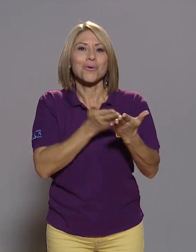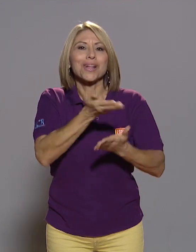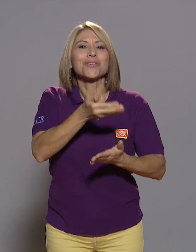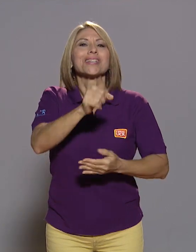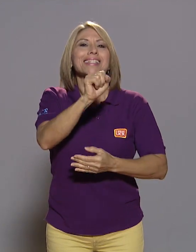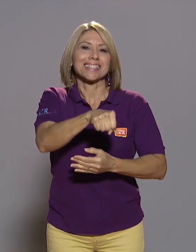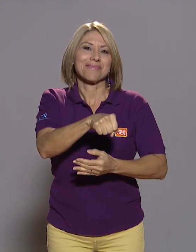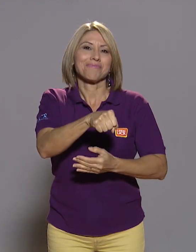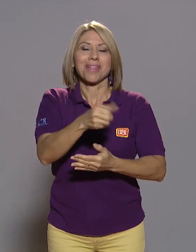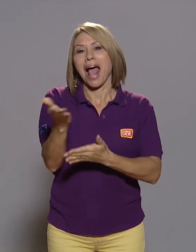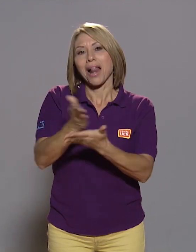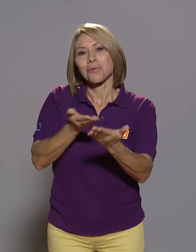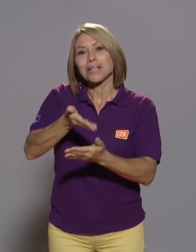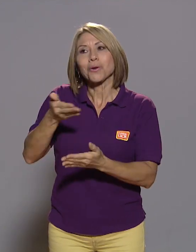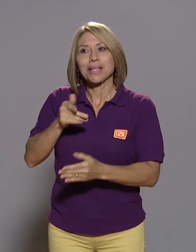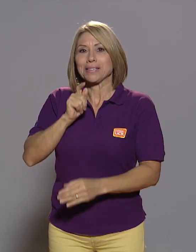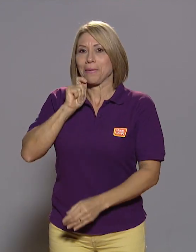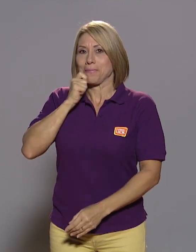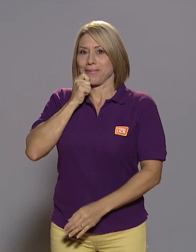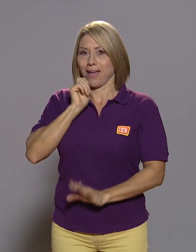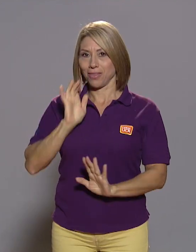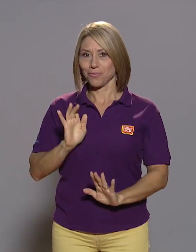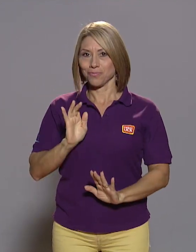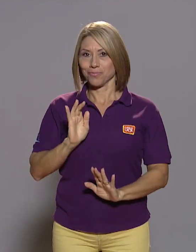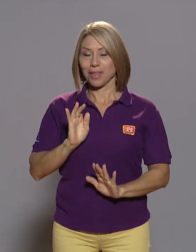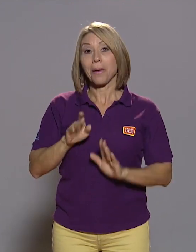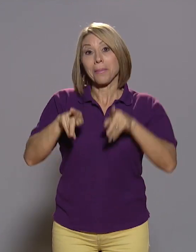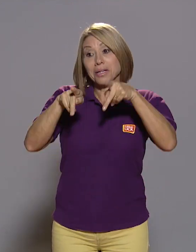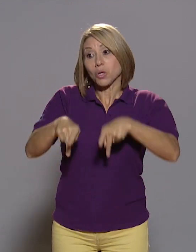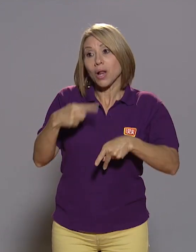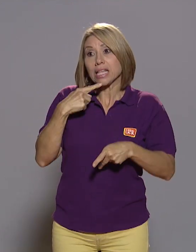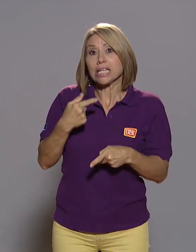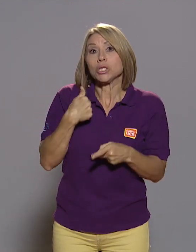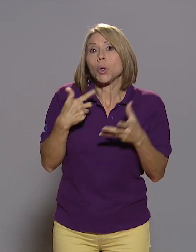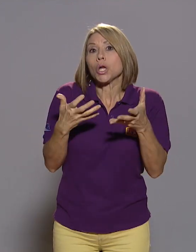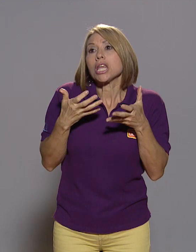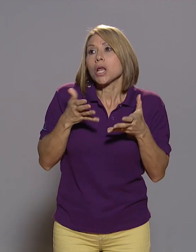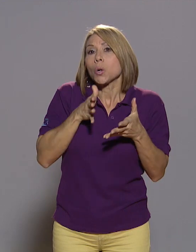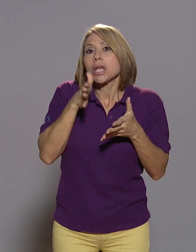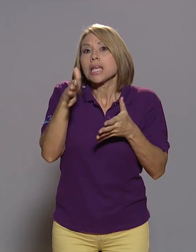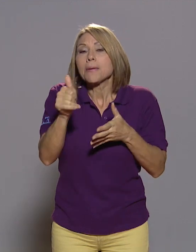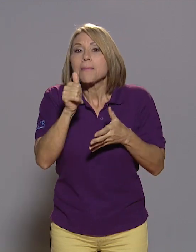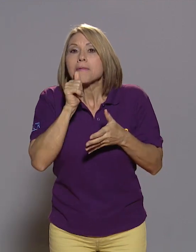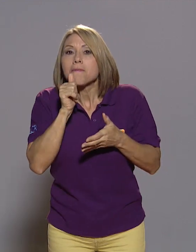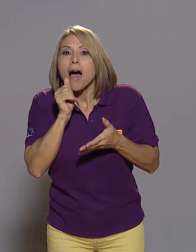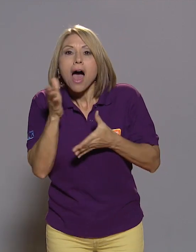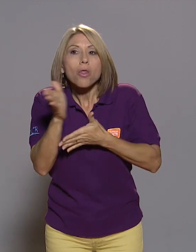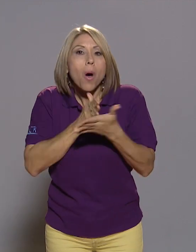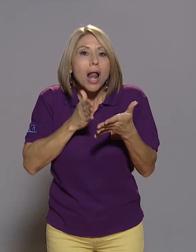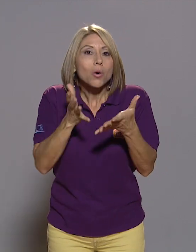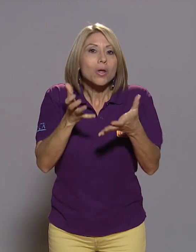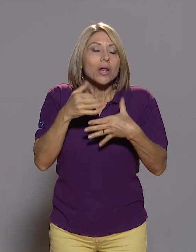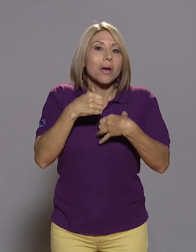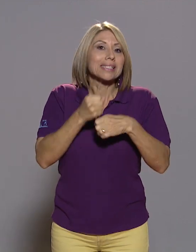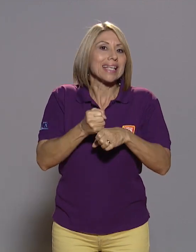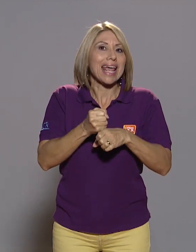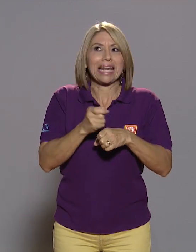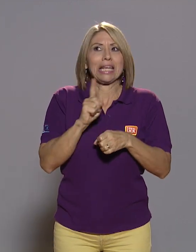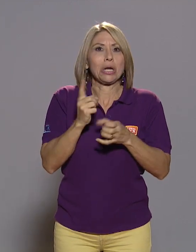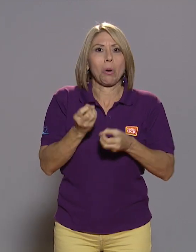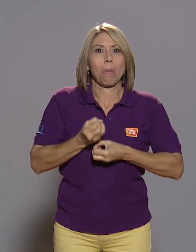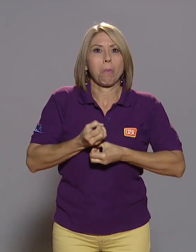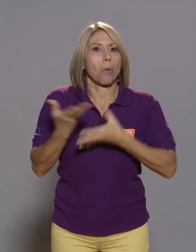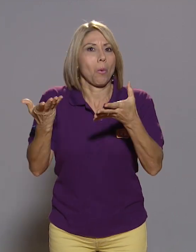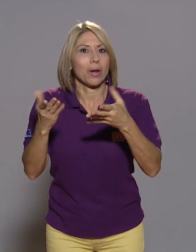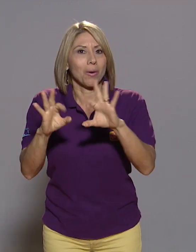donde quiero ir en privado, en forma independiente. Hay cosas que quiero hacer y probablemente no hacerlas públicas. De ahí es tan importante